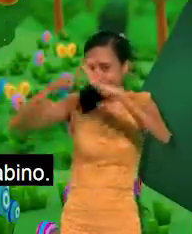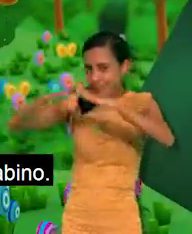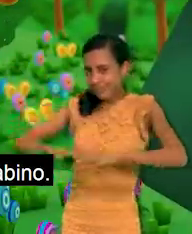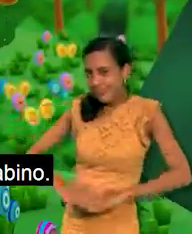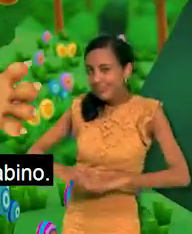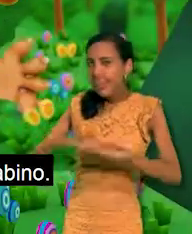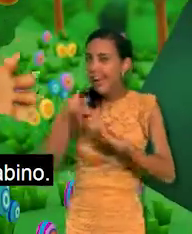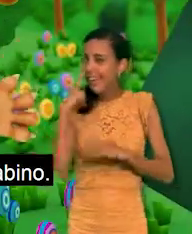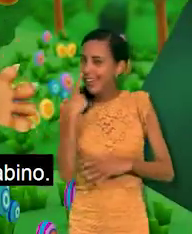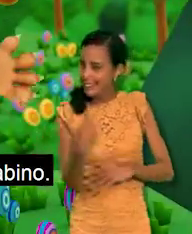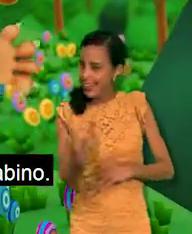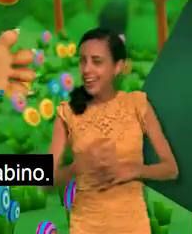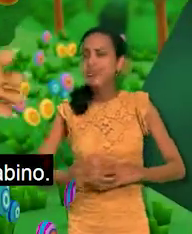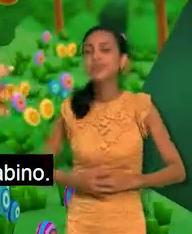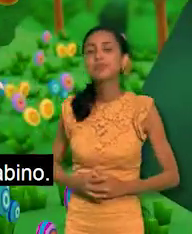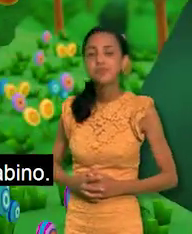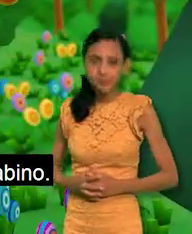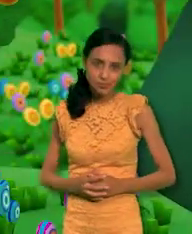descuadino.